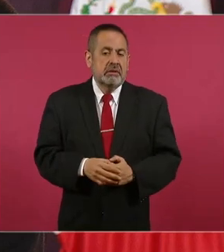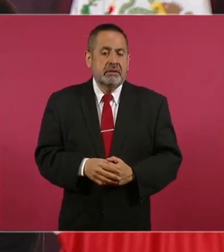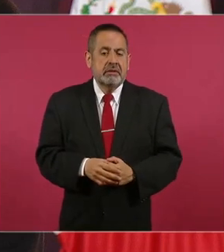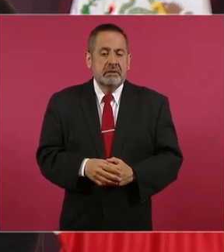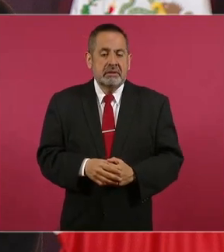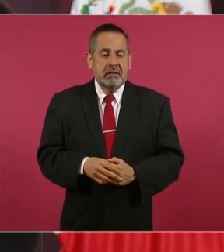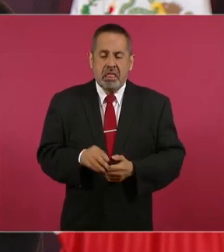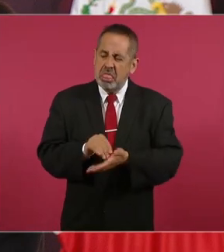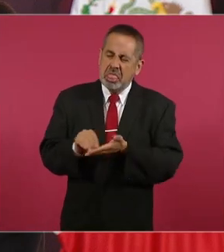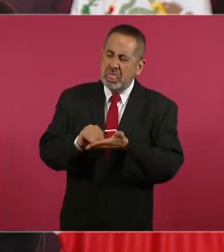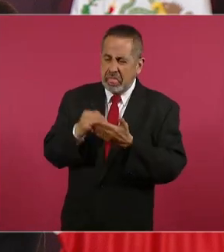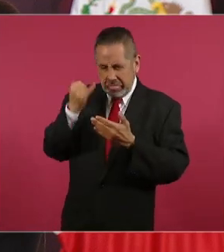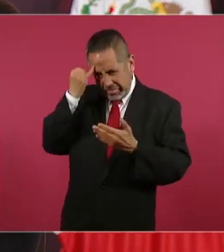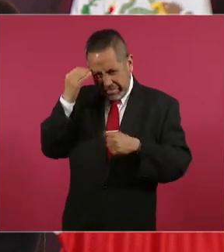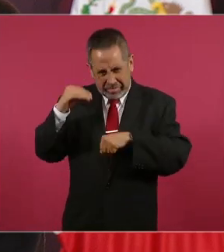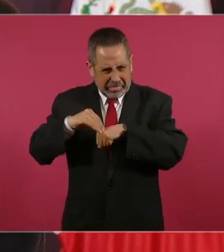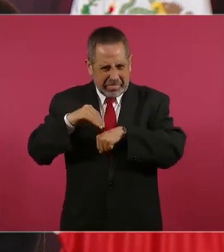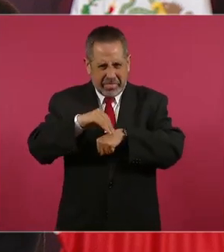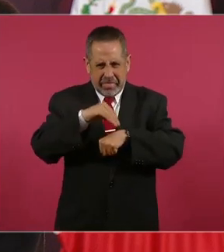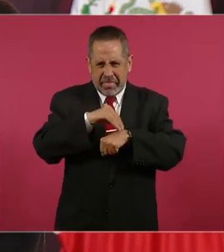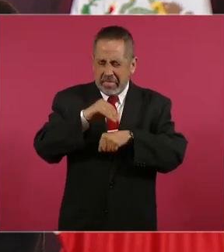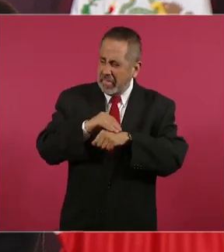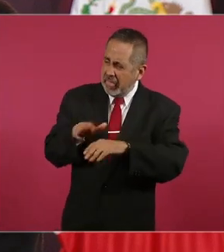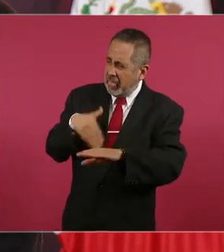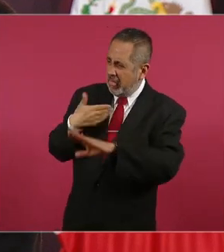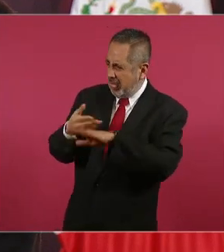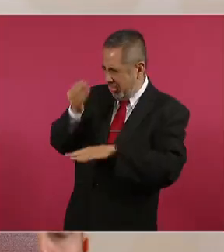de calumnias,